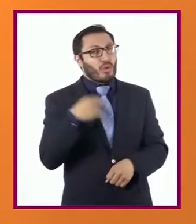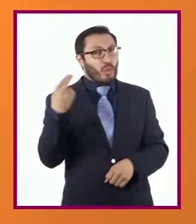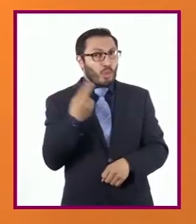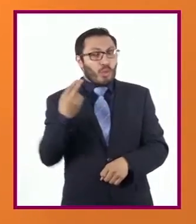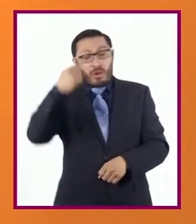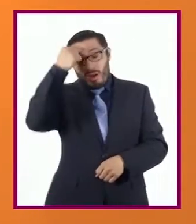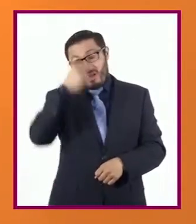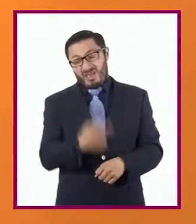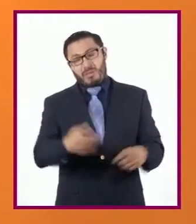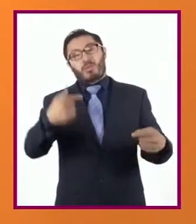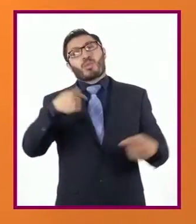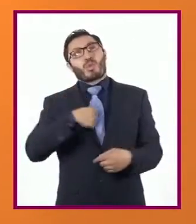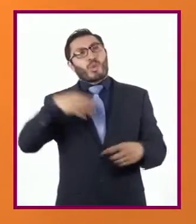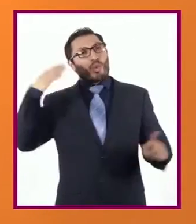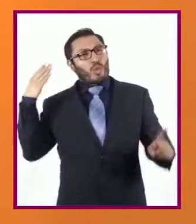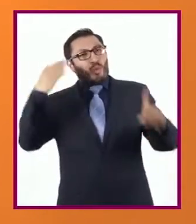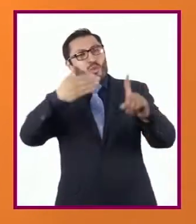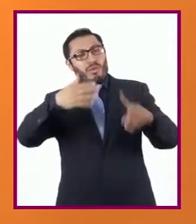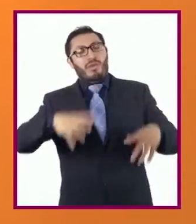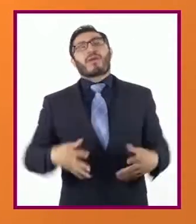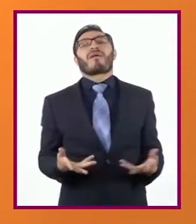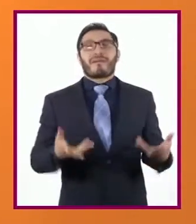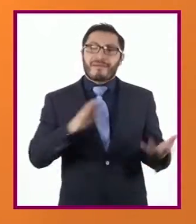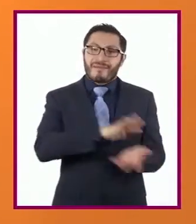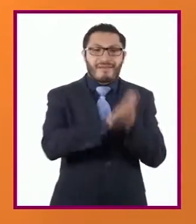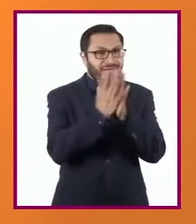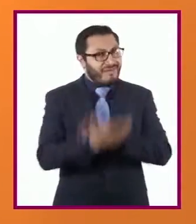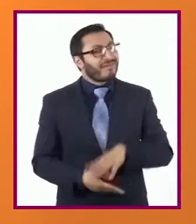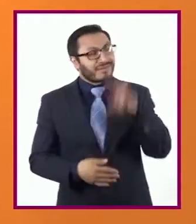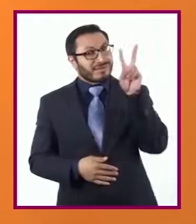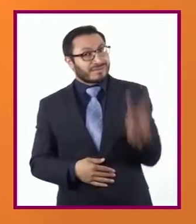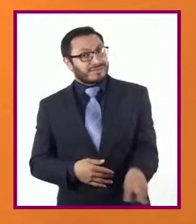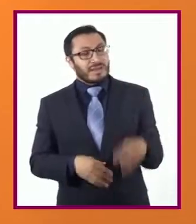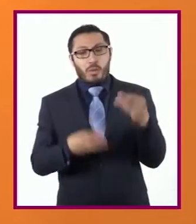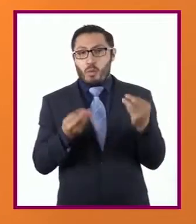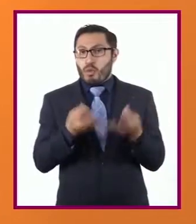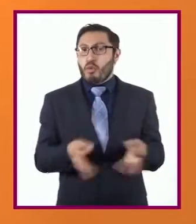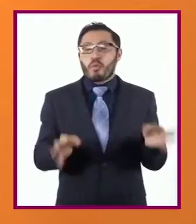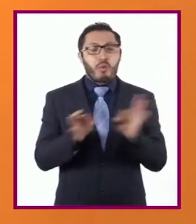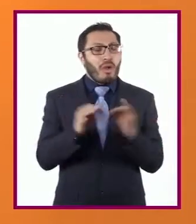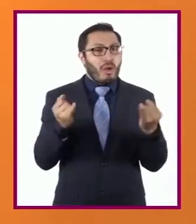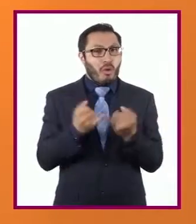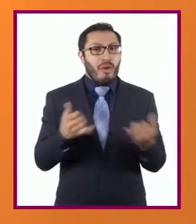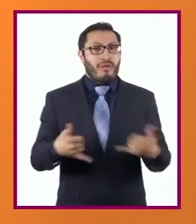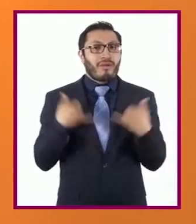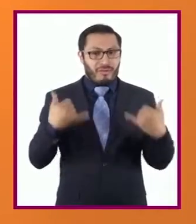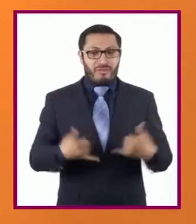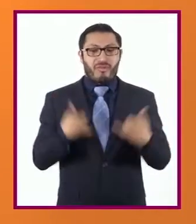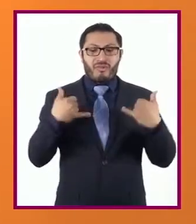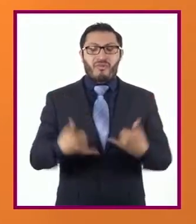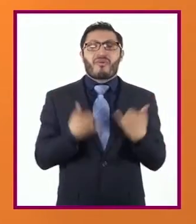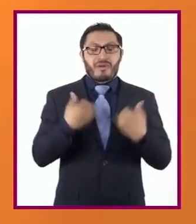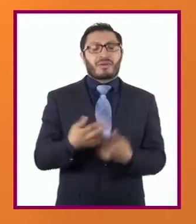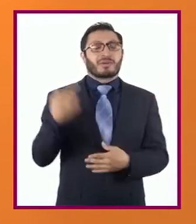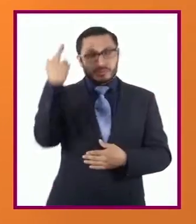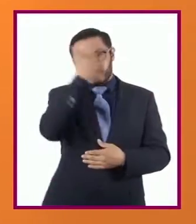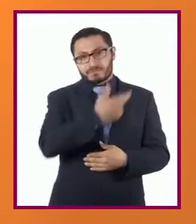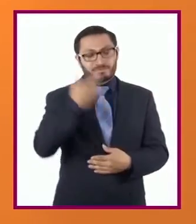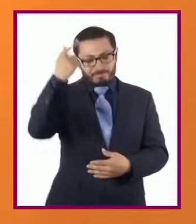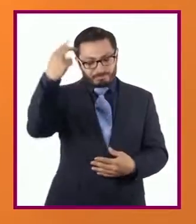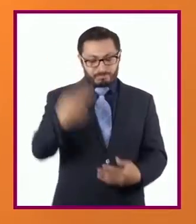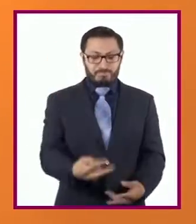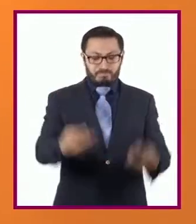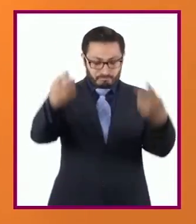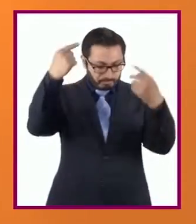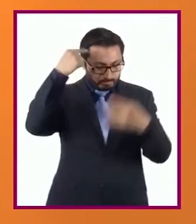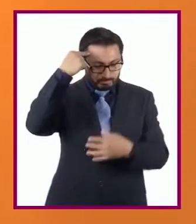para alcanzar mi meta. Es importante también que el propio adolescente revise dentro de sí mismo si